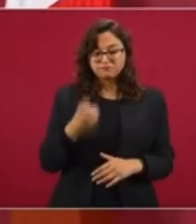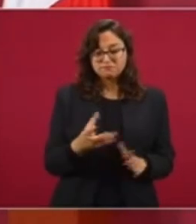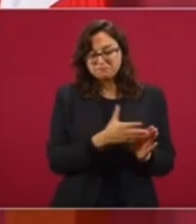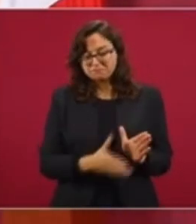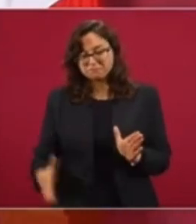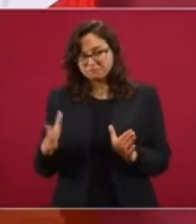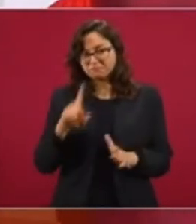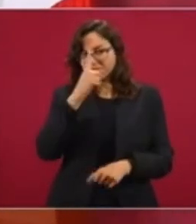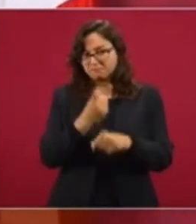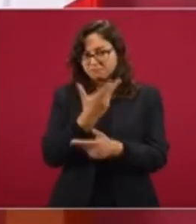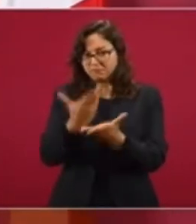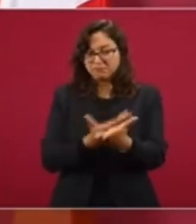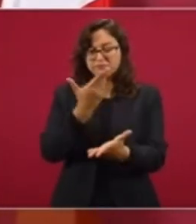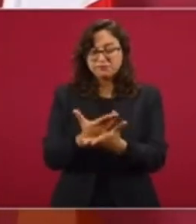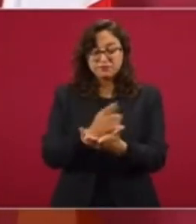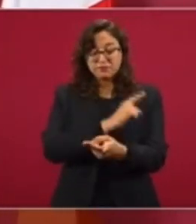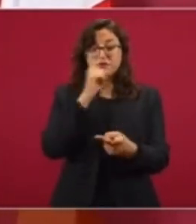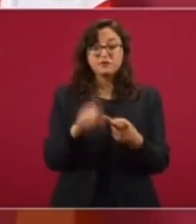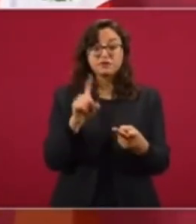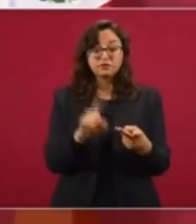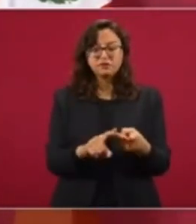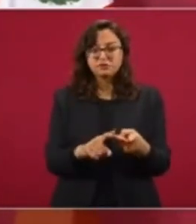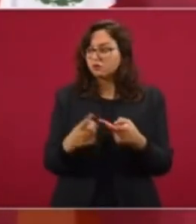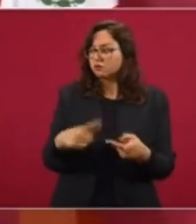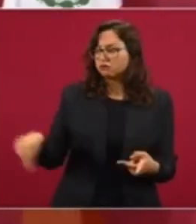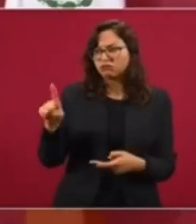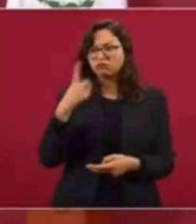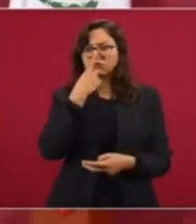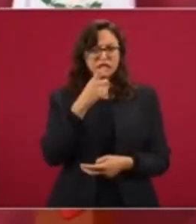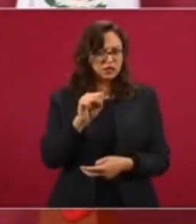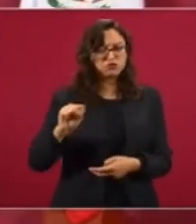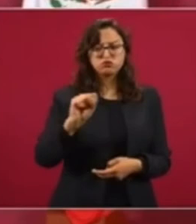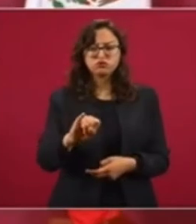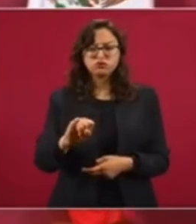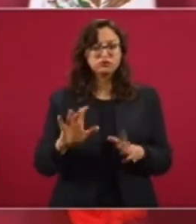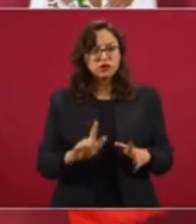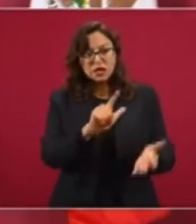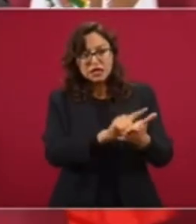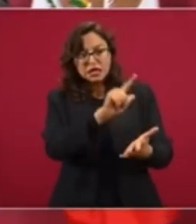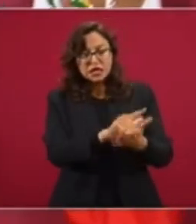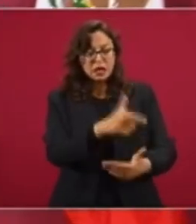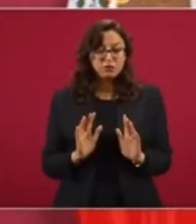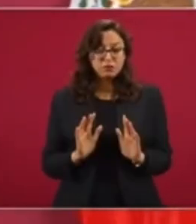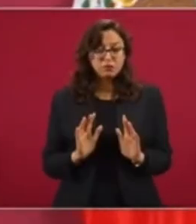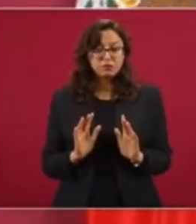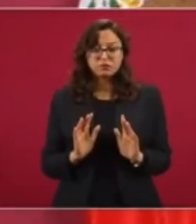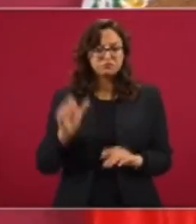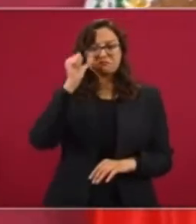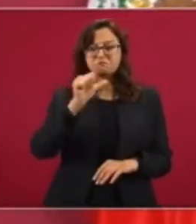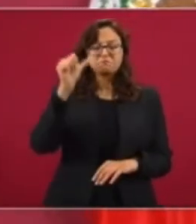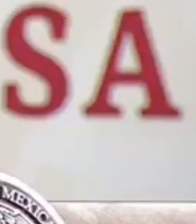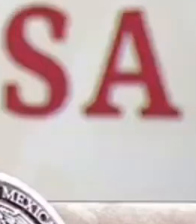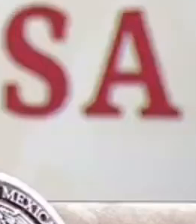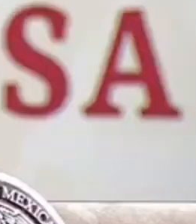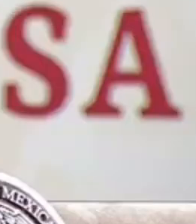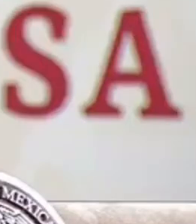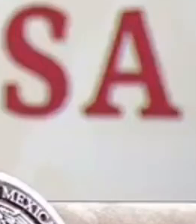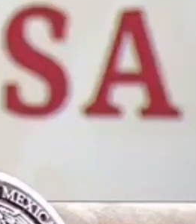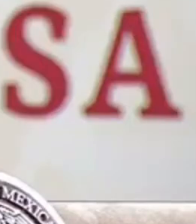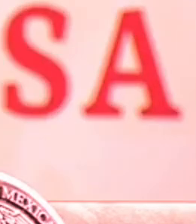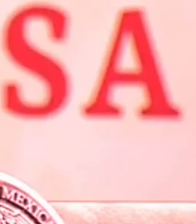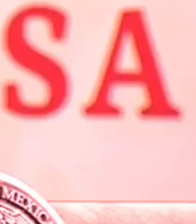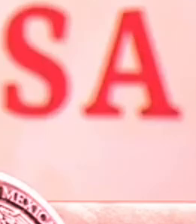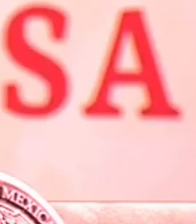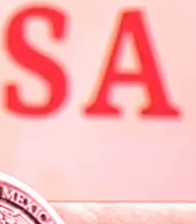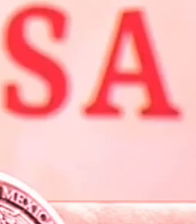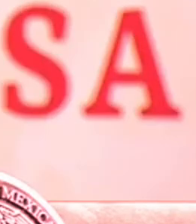luego, si va por el sí, ya pues los procesos que están en curso, como siempre se ha dicho, se van a